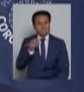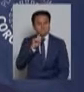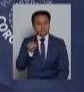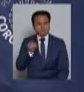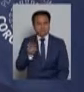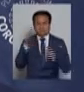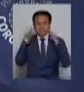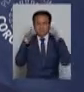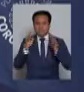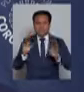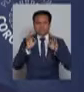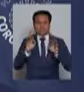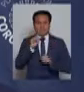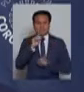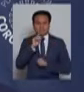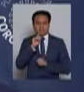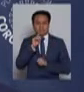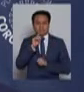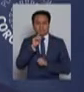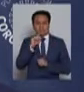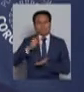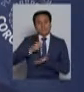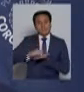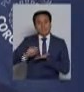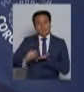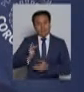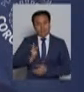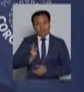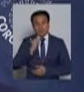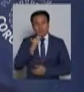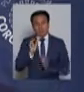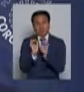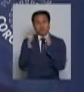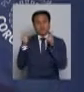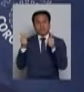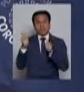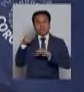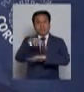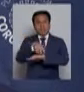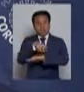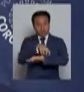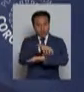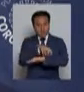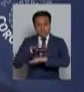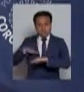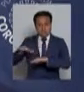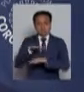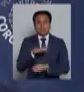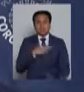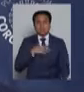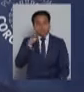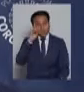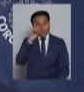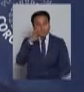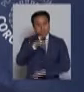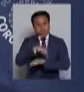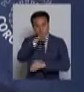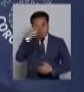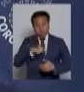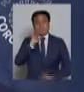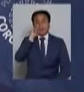una dedicación especial, tanto del señor subsecretario como de las autoridades regionales. Quiero recordar que en esta región, el día